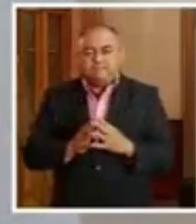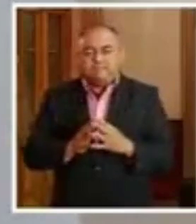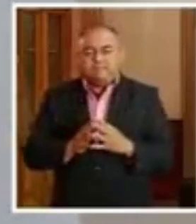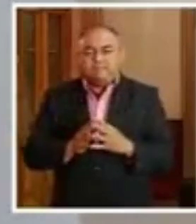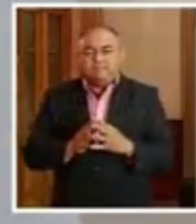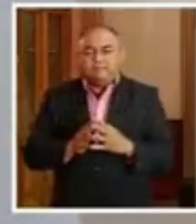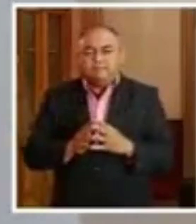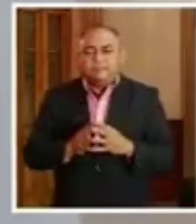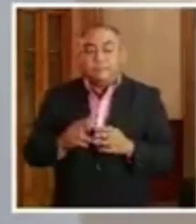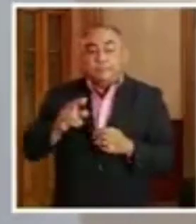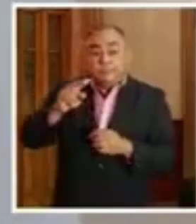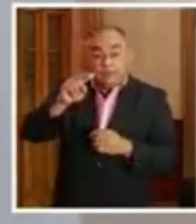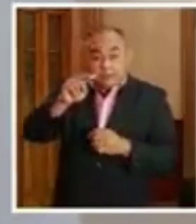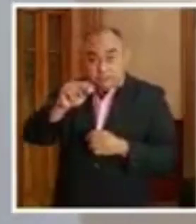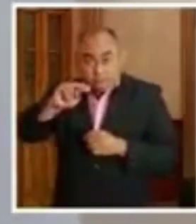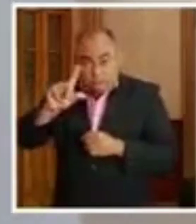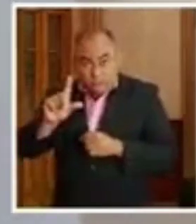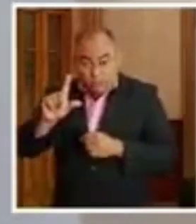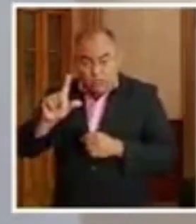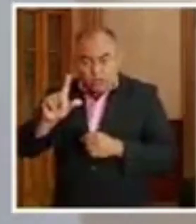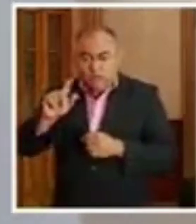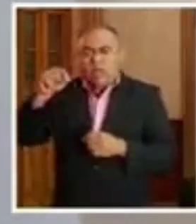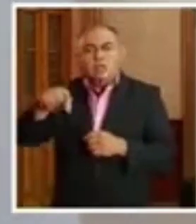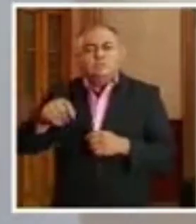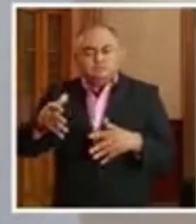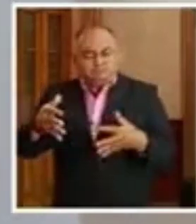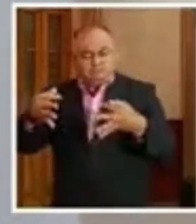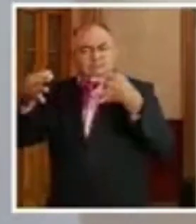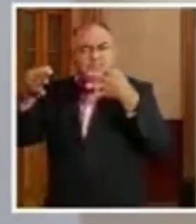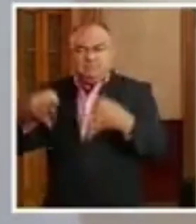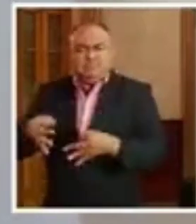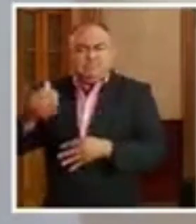Nuevo León, como siempre, puso el ejemplo.